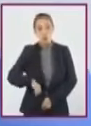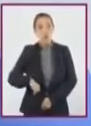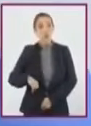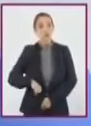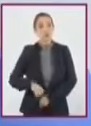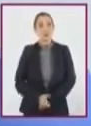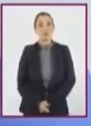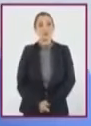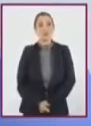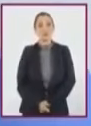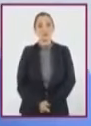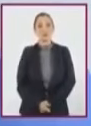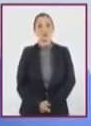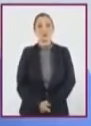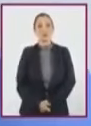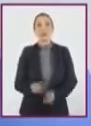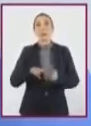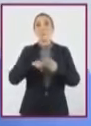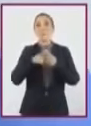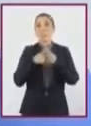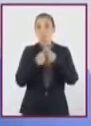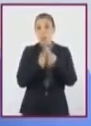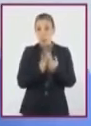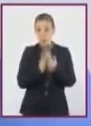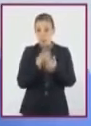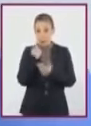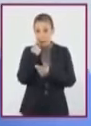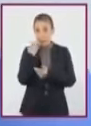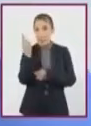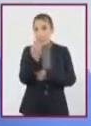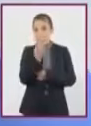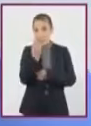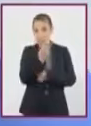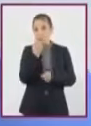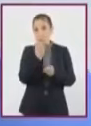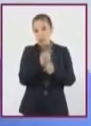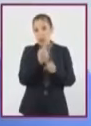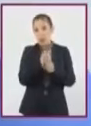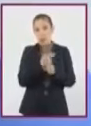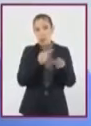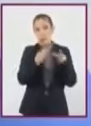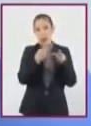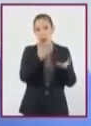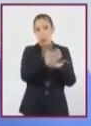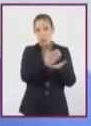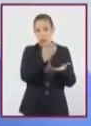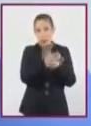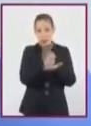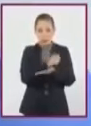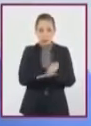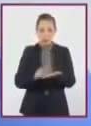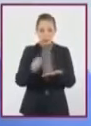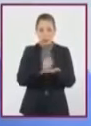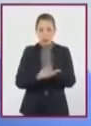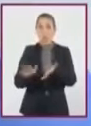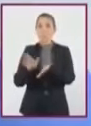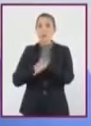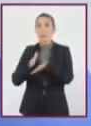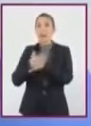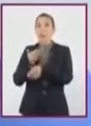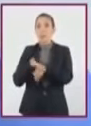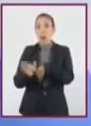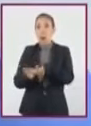interés. Para iniciar es necesario que tengan a la mano su cuaderno de trabajo, hojas